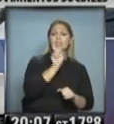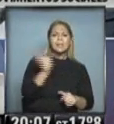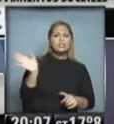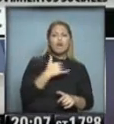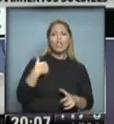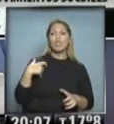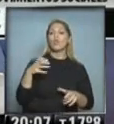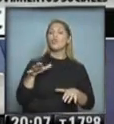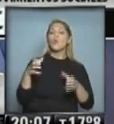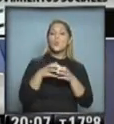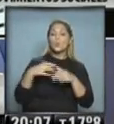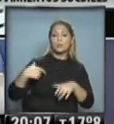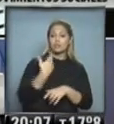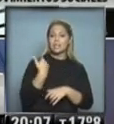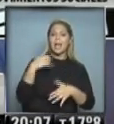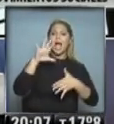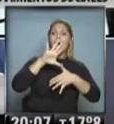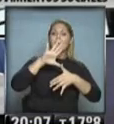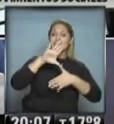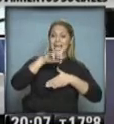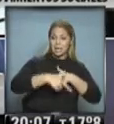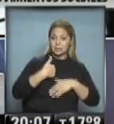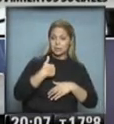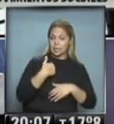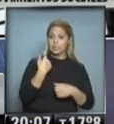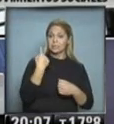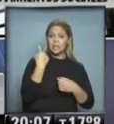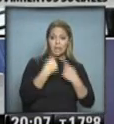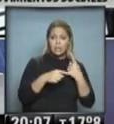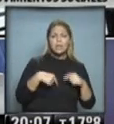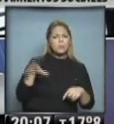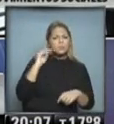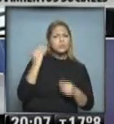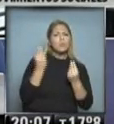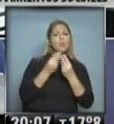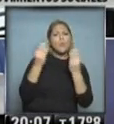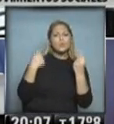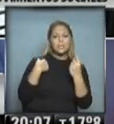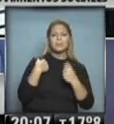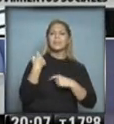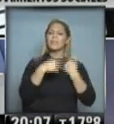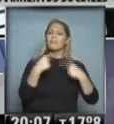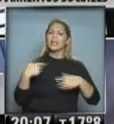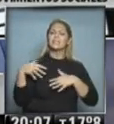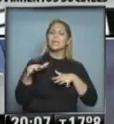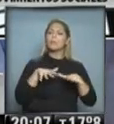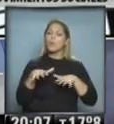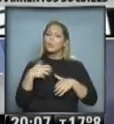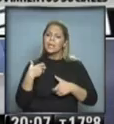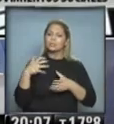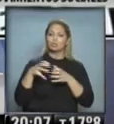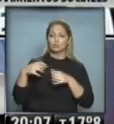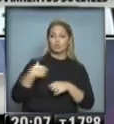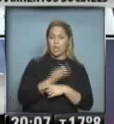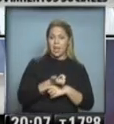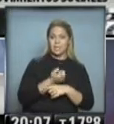América Latina. Hemos escuchado llamadas telefónicas de tantos movimientos sociales, sus mensajes, repudiando